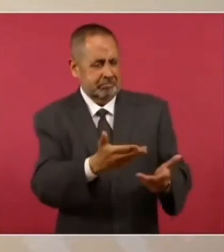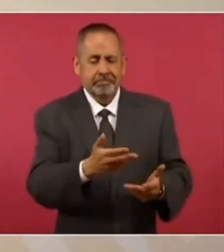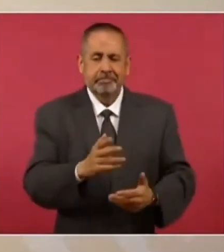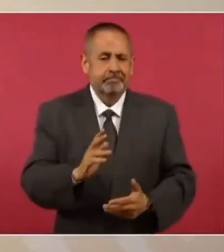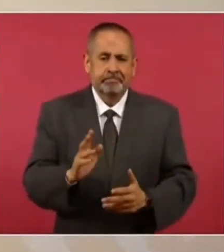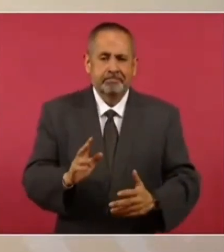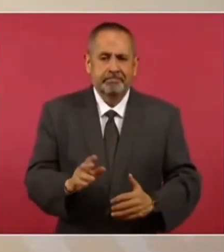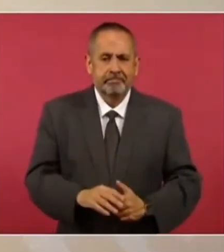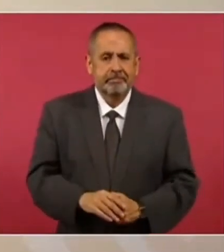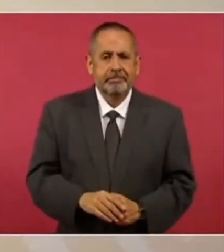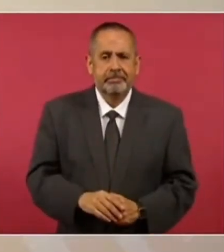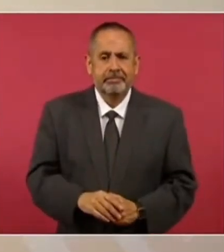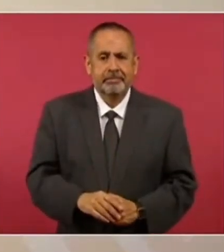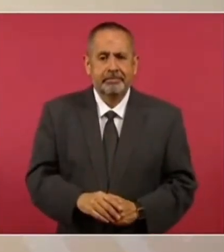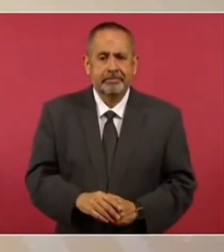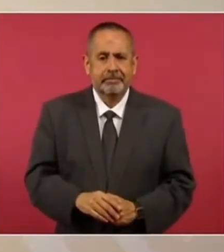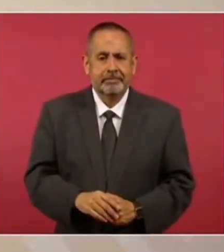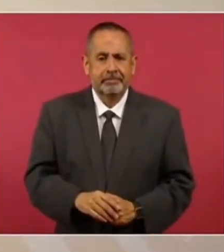se daba